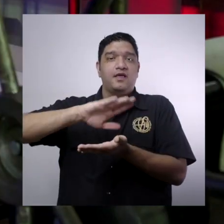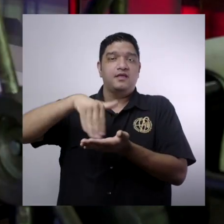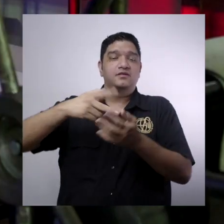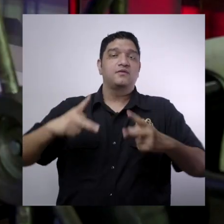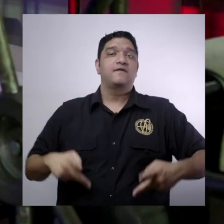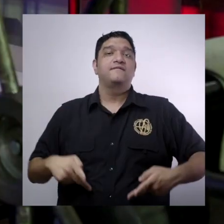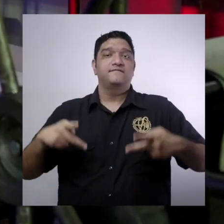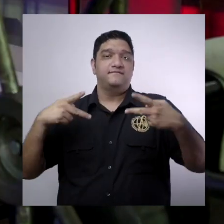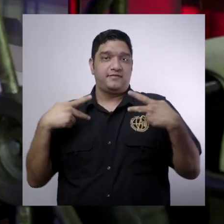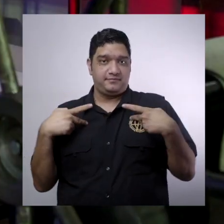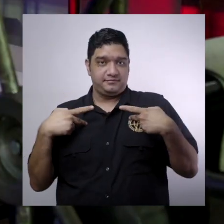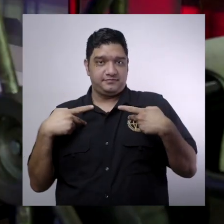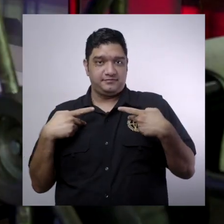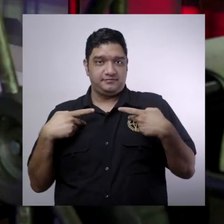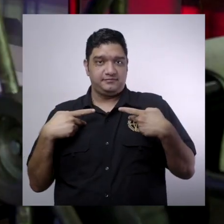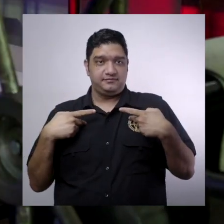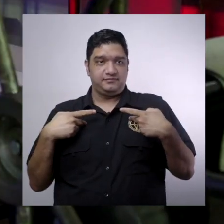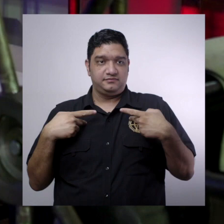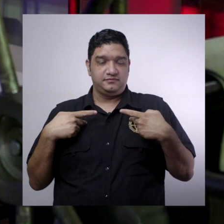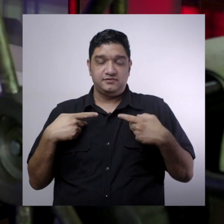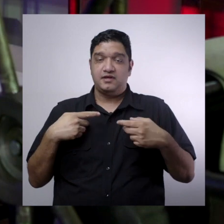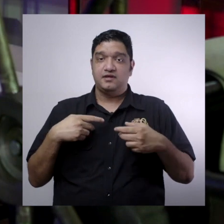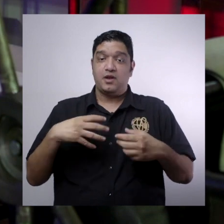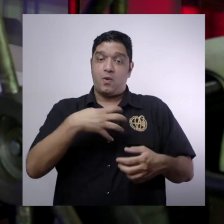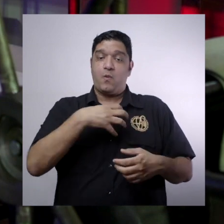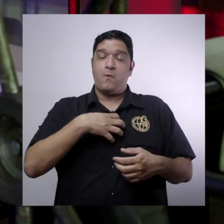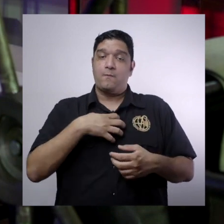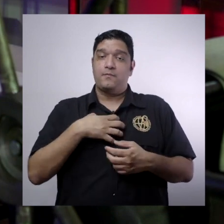Ellos lanzaron una convocatoria